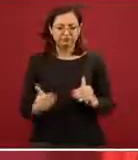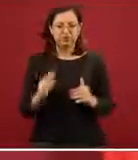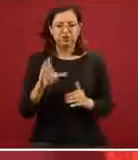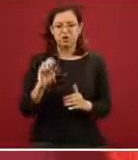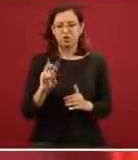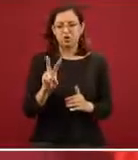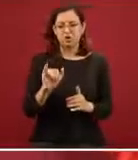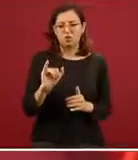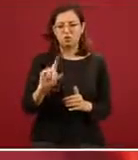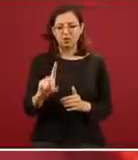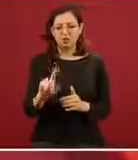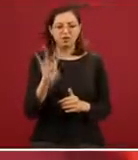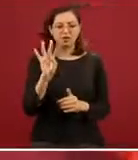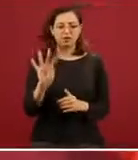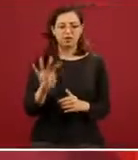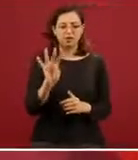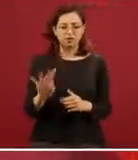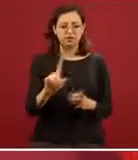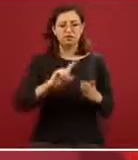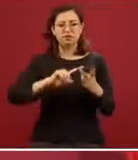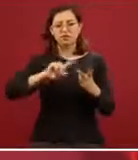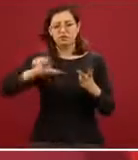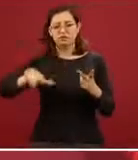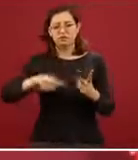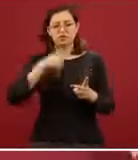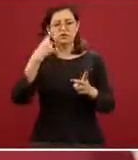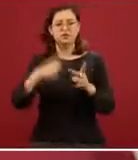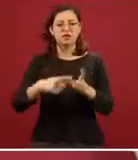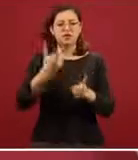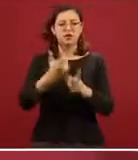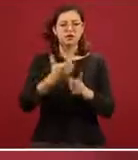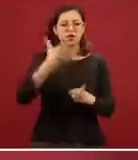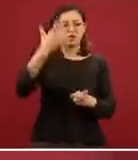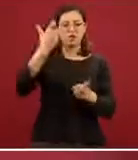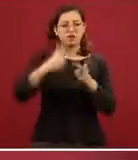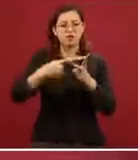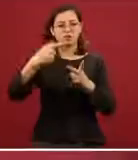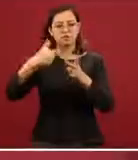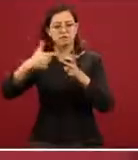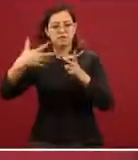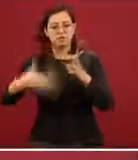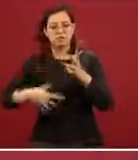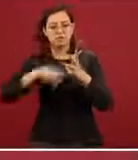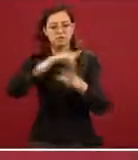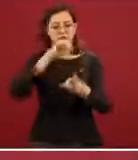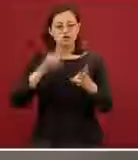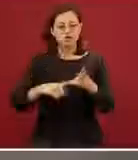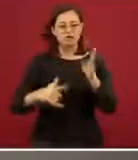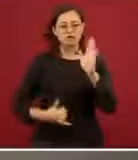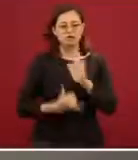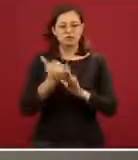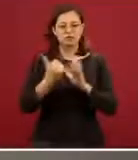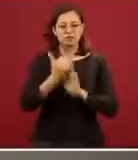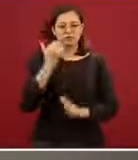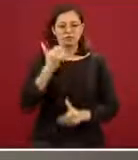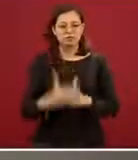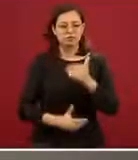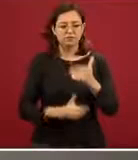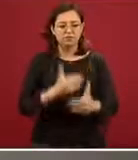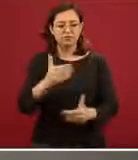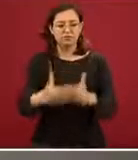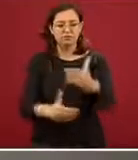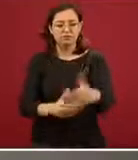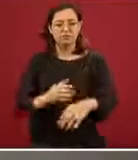luego quién es quién en los precios y luego el avance en las obras. Entonces, empezamos con